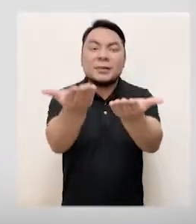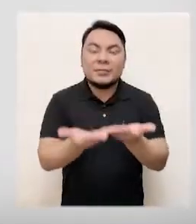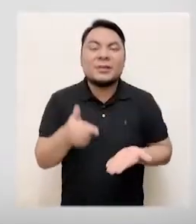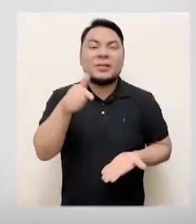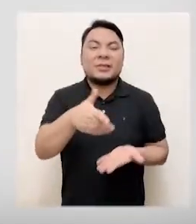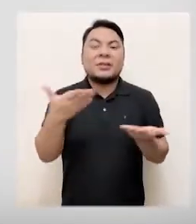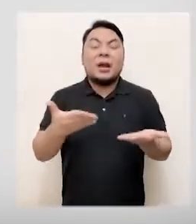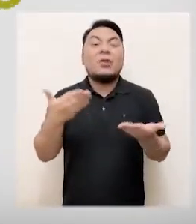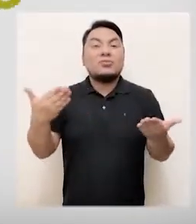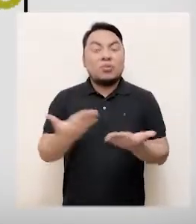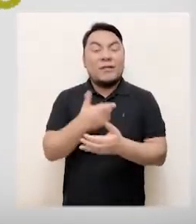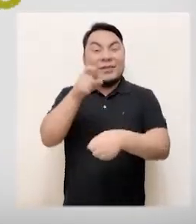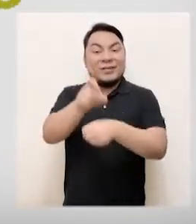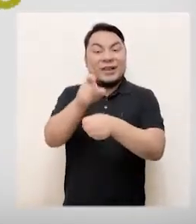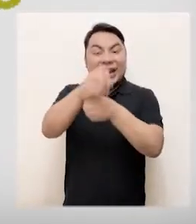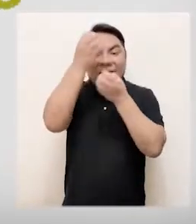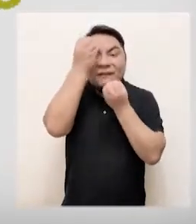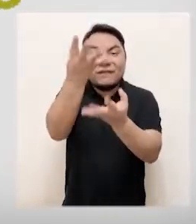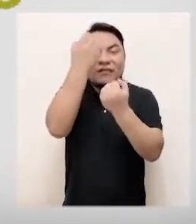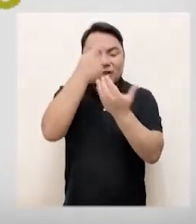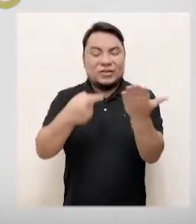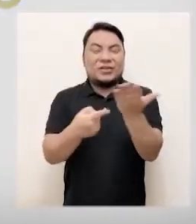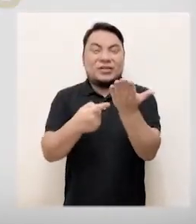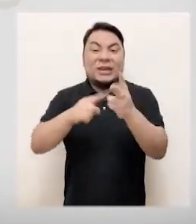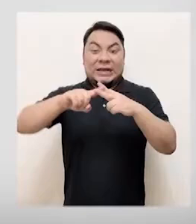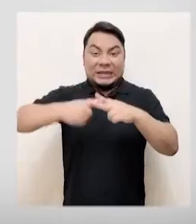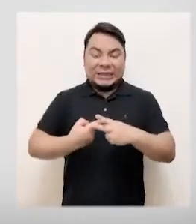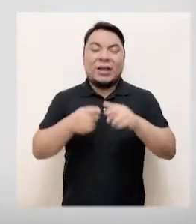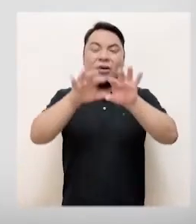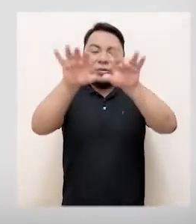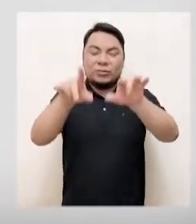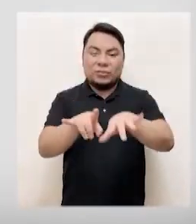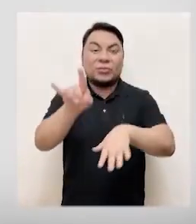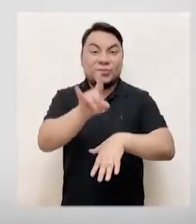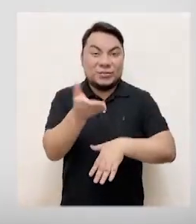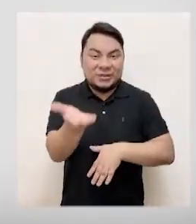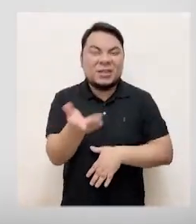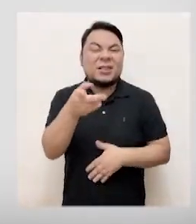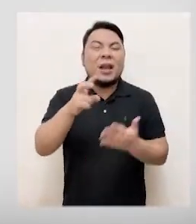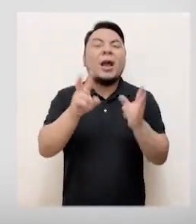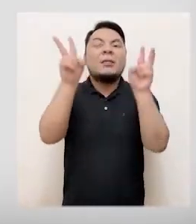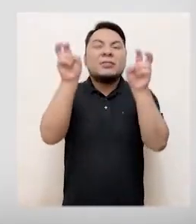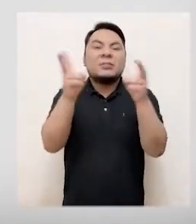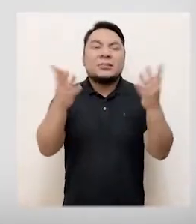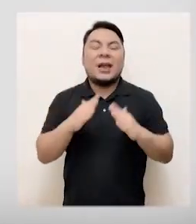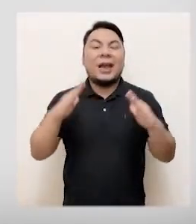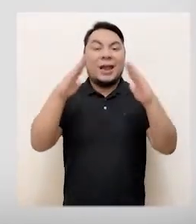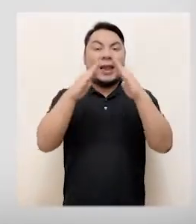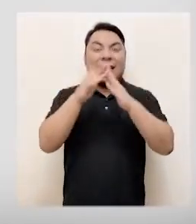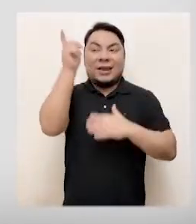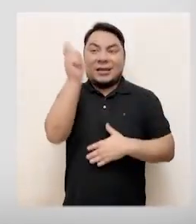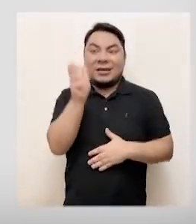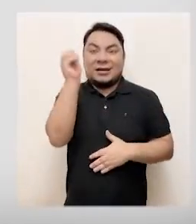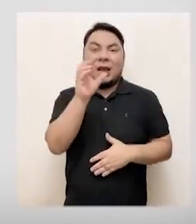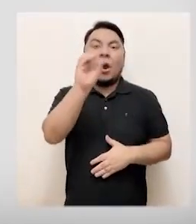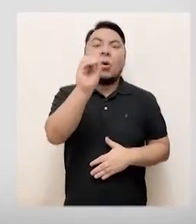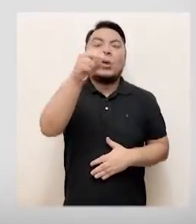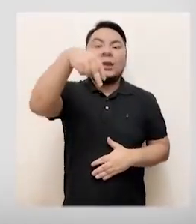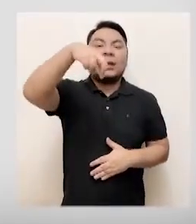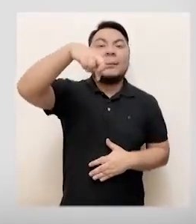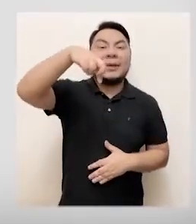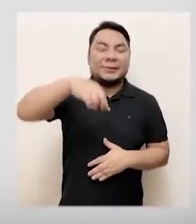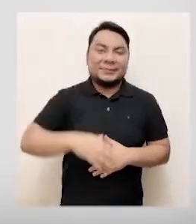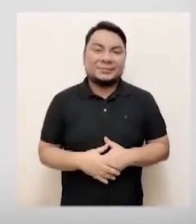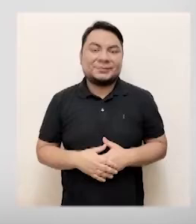Hola, bienvenidas y bienvenidos a nuestro tutorial de informática, Iniciación a la Computadora, del programa Casa del Pensionista de